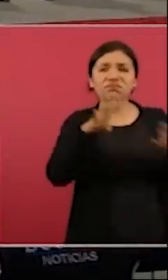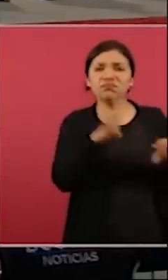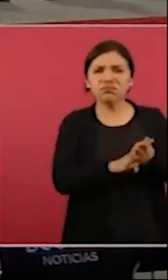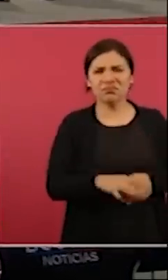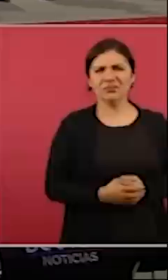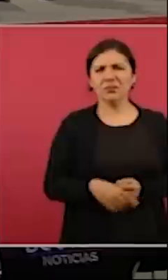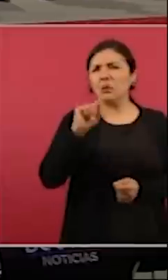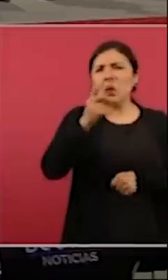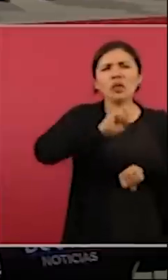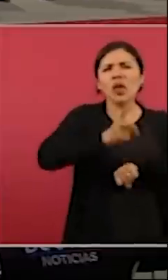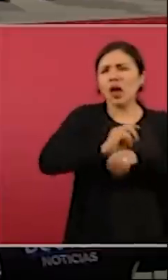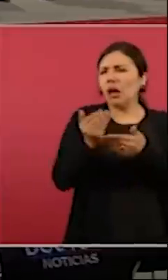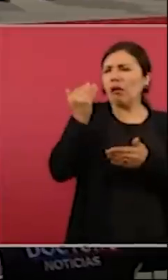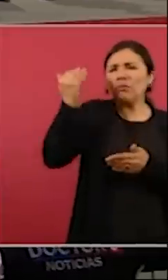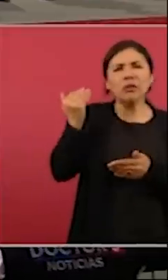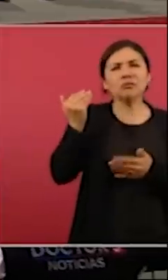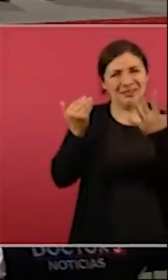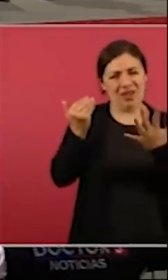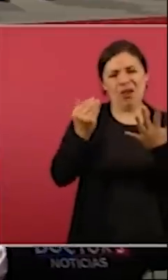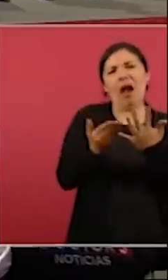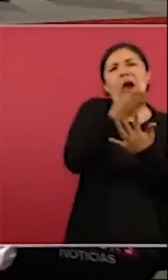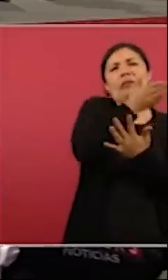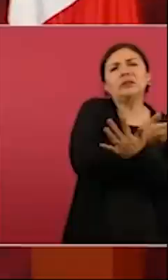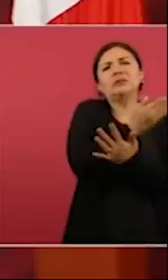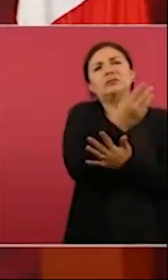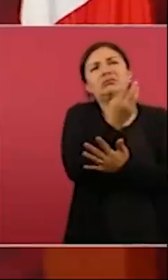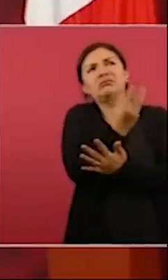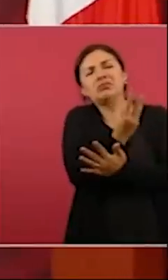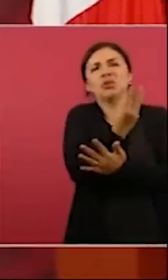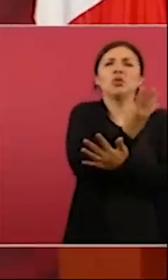dos, tres días antes, o el mismo día,